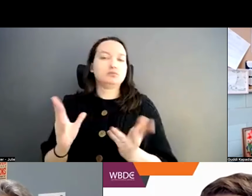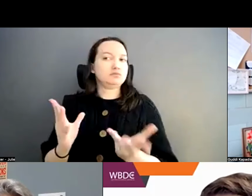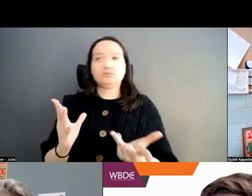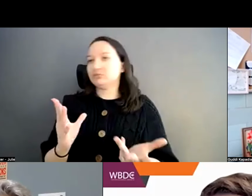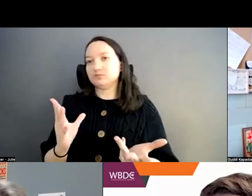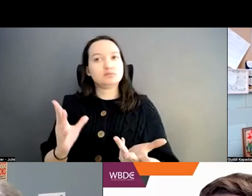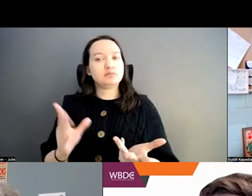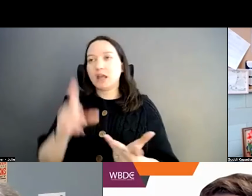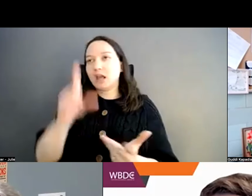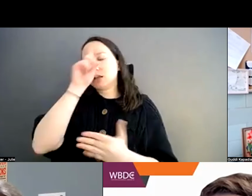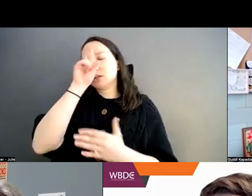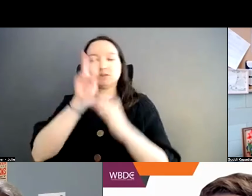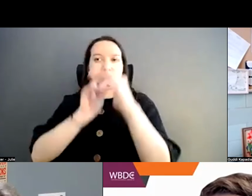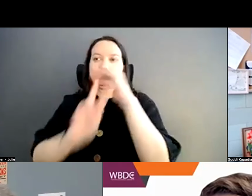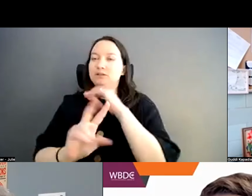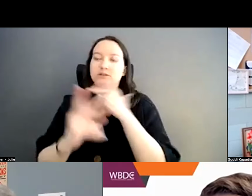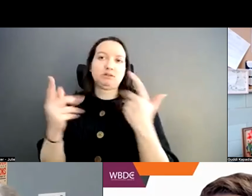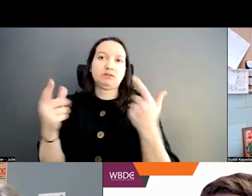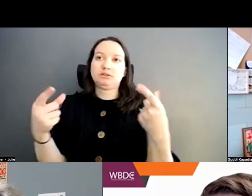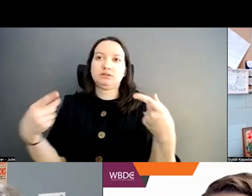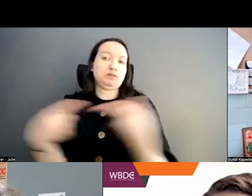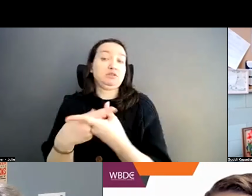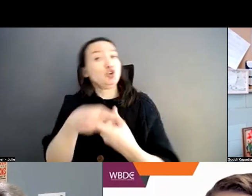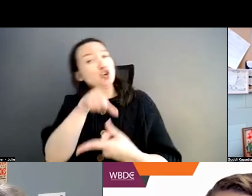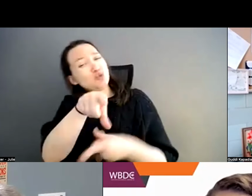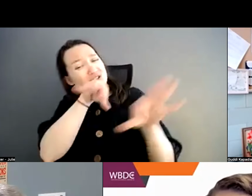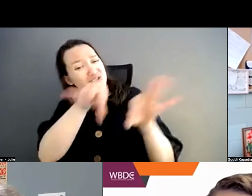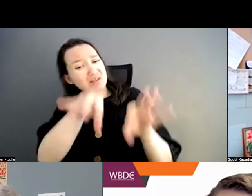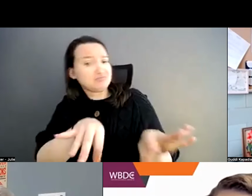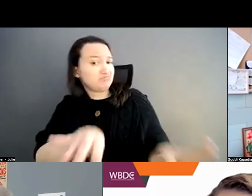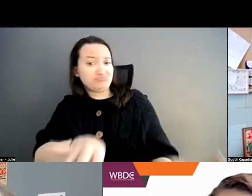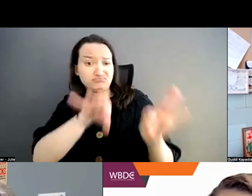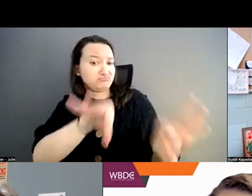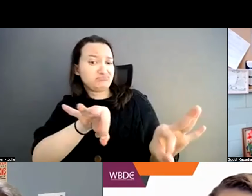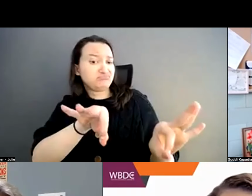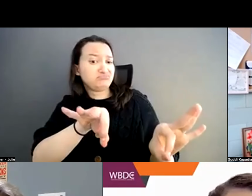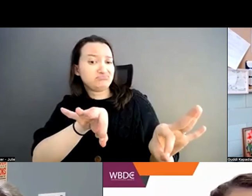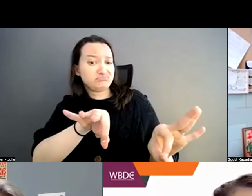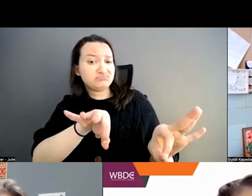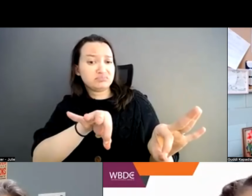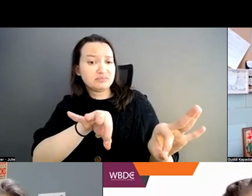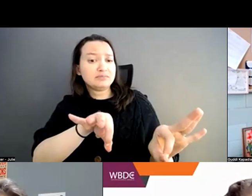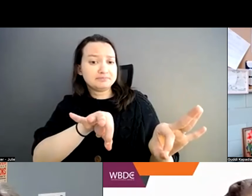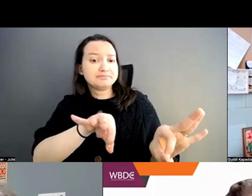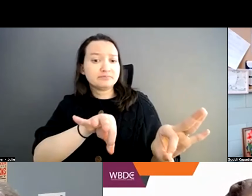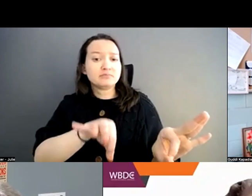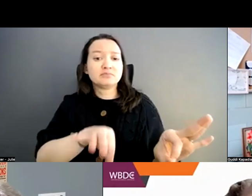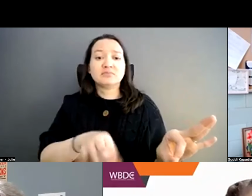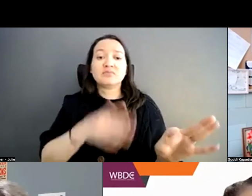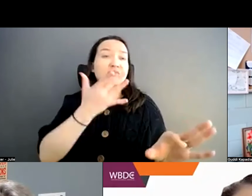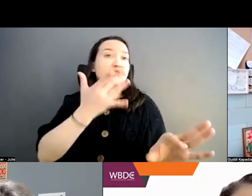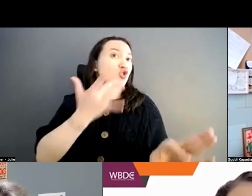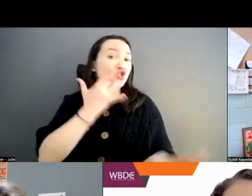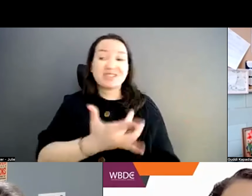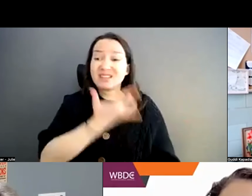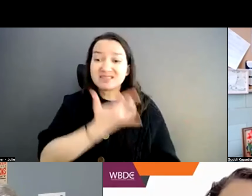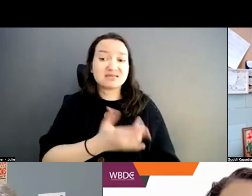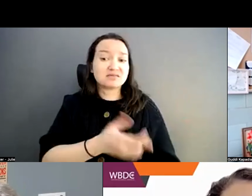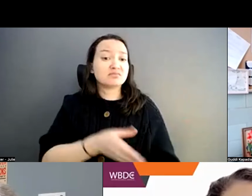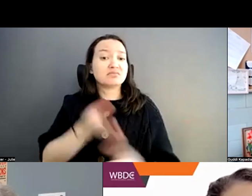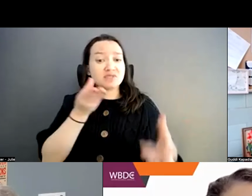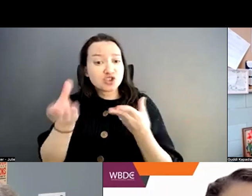con varias personas. Realmente no veo eso como un modelo posible, pero lo que tú describes suena brillante, así que felicidades